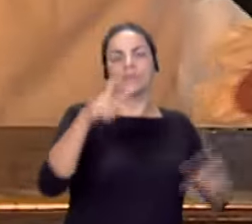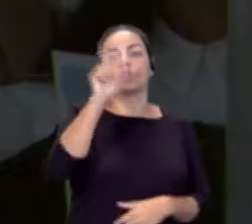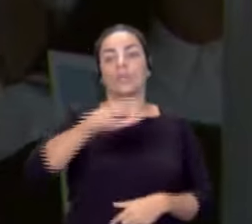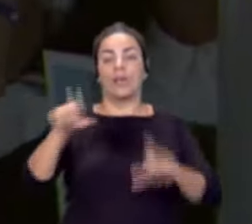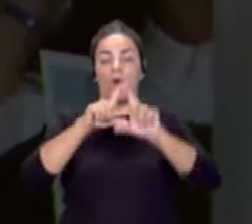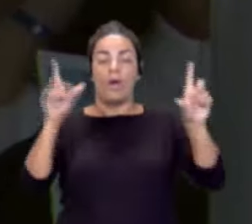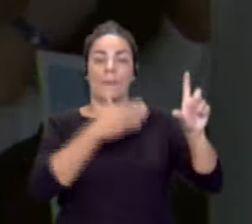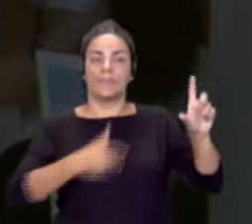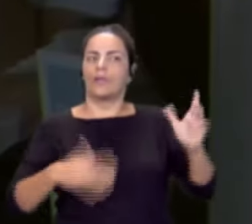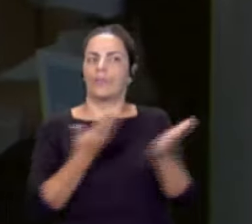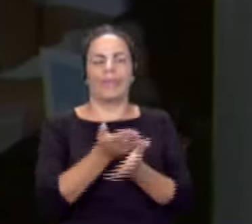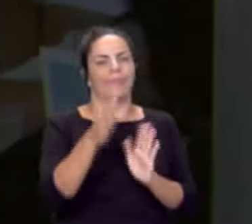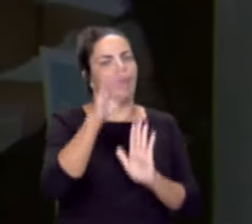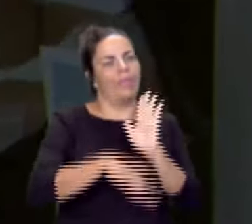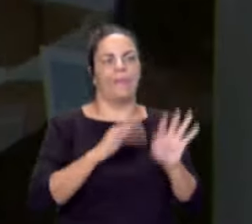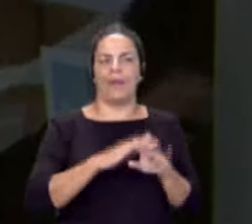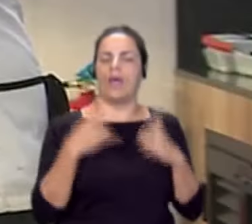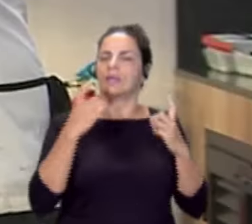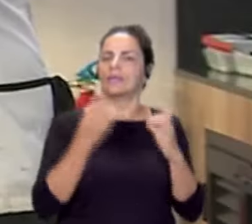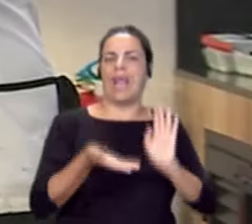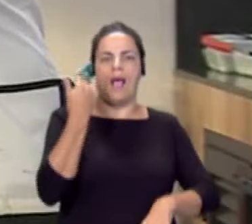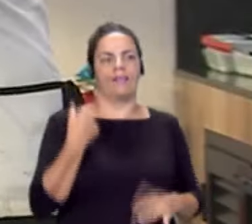las altas.